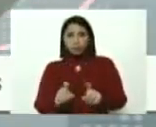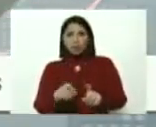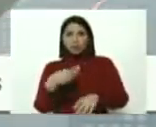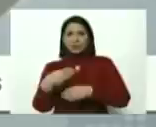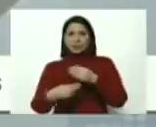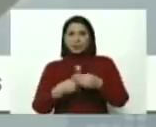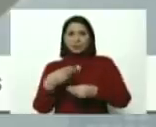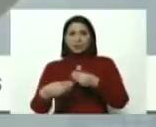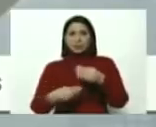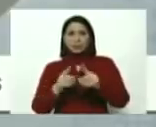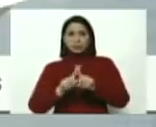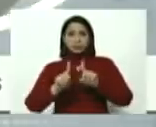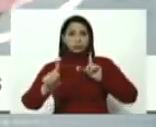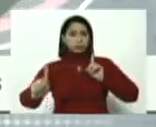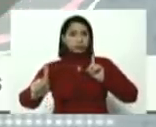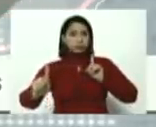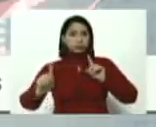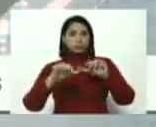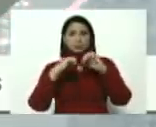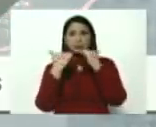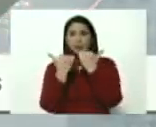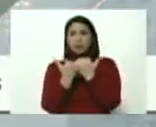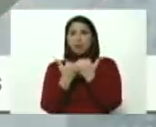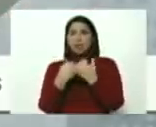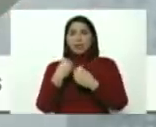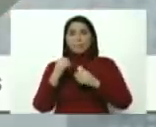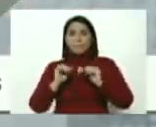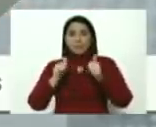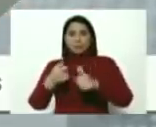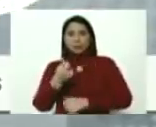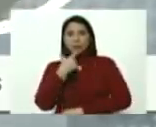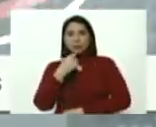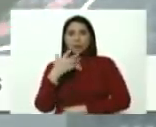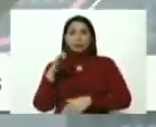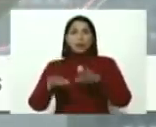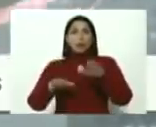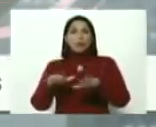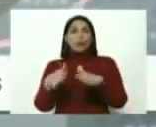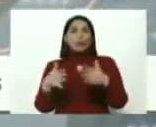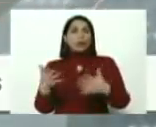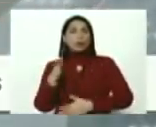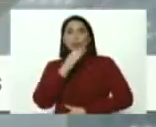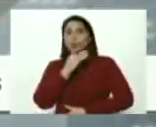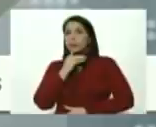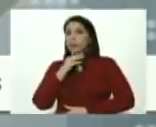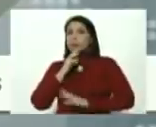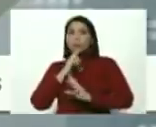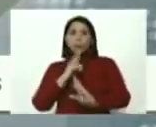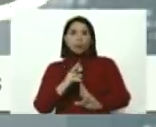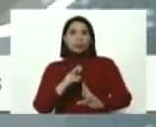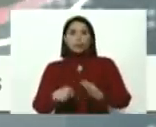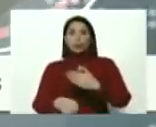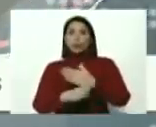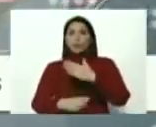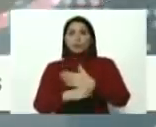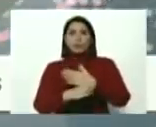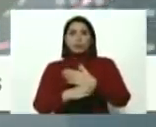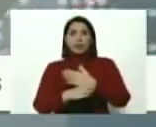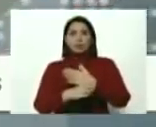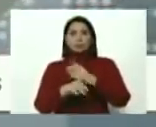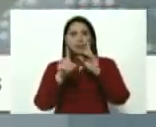en una sala de aislamiento y se inició tratamiento aun cuando no teníamos el resultado todavía. La evolución